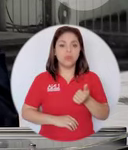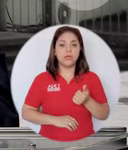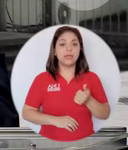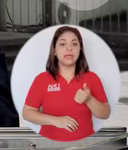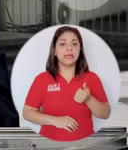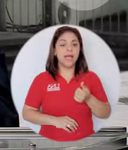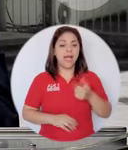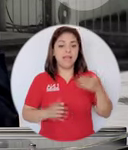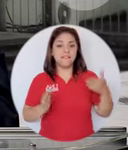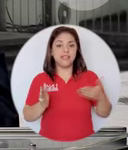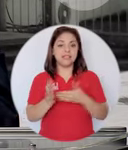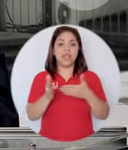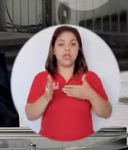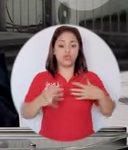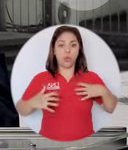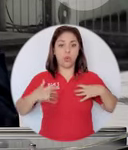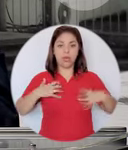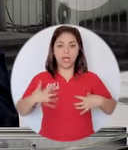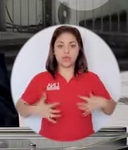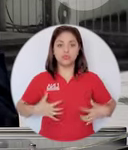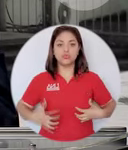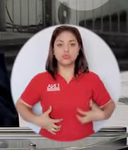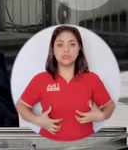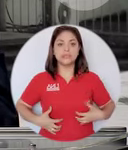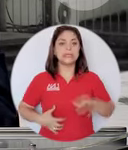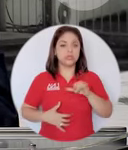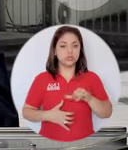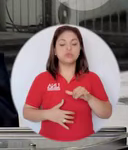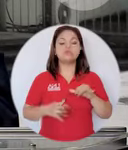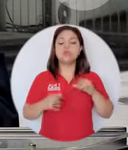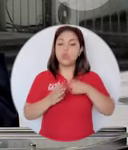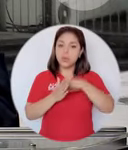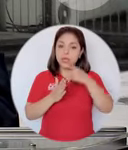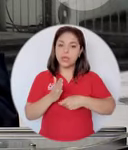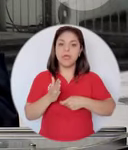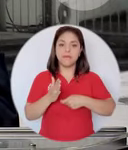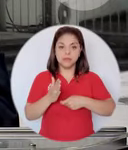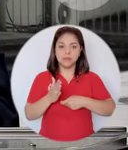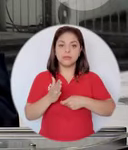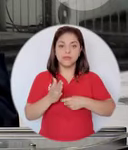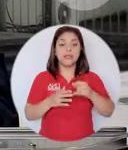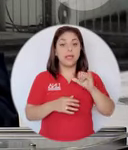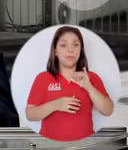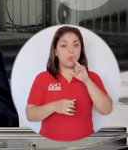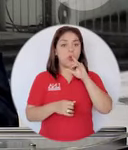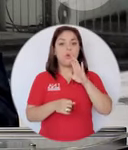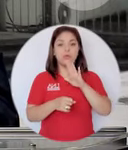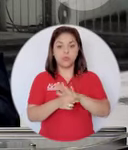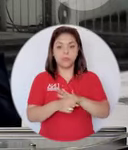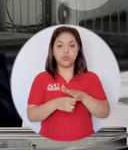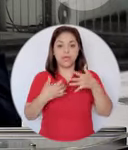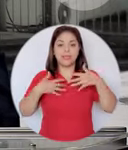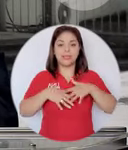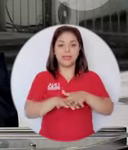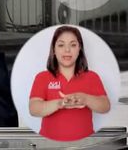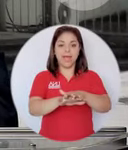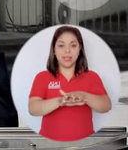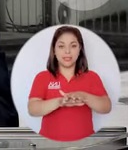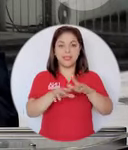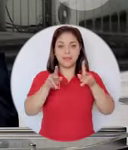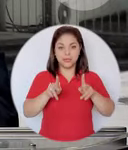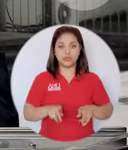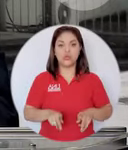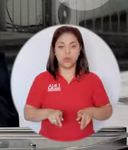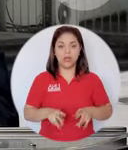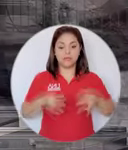estos órganos que realmente estamos hablando ya de manifestaciones muy severas de afectación y de compromiso a las integridades